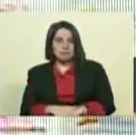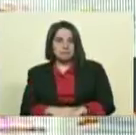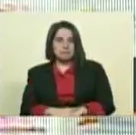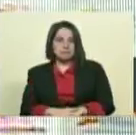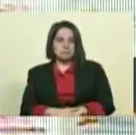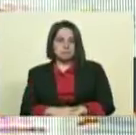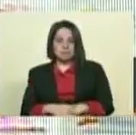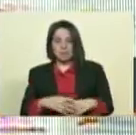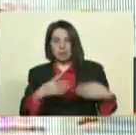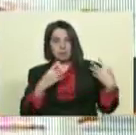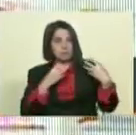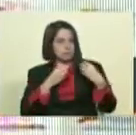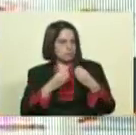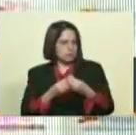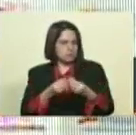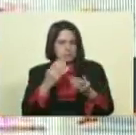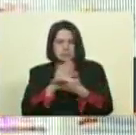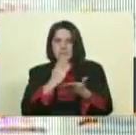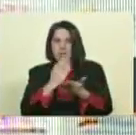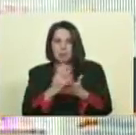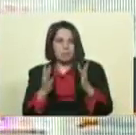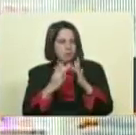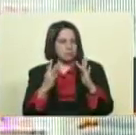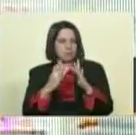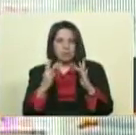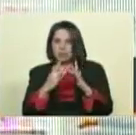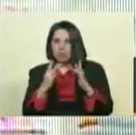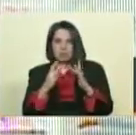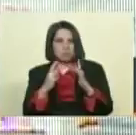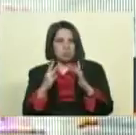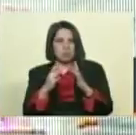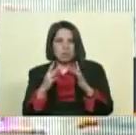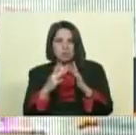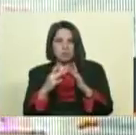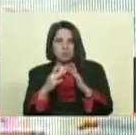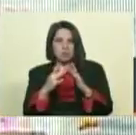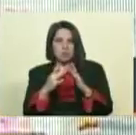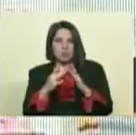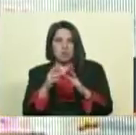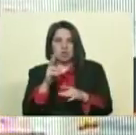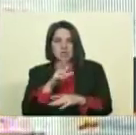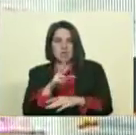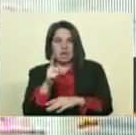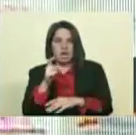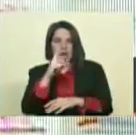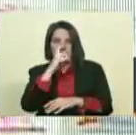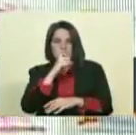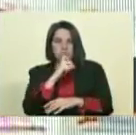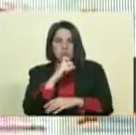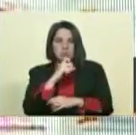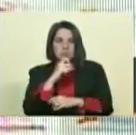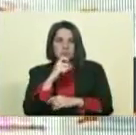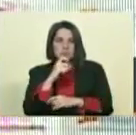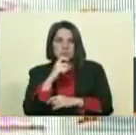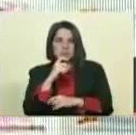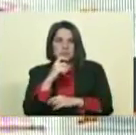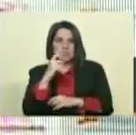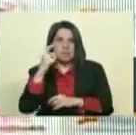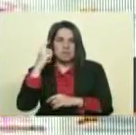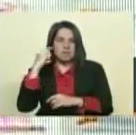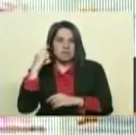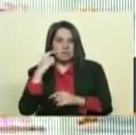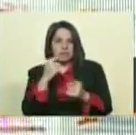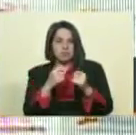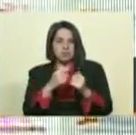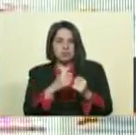Y con ellos tenemos contacto permanente. Esos niños desde que tienen 3 años ya en el teléfono saben chatear más que